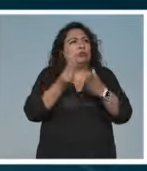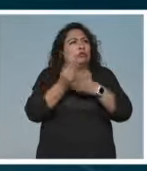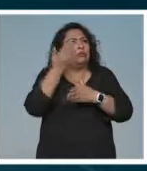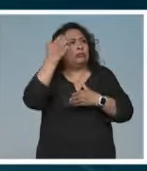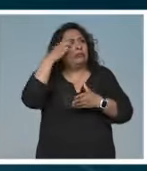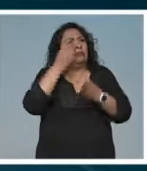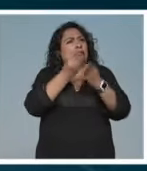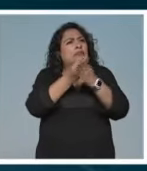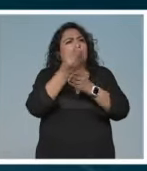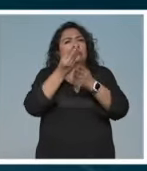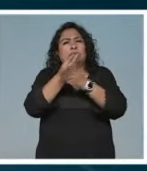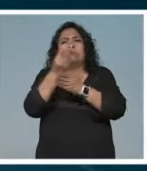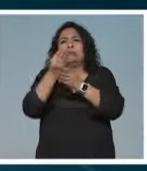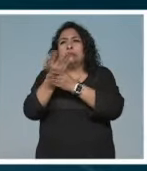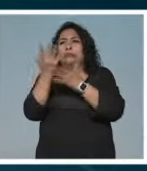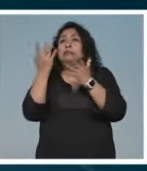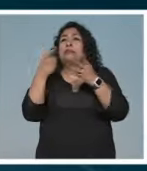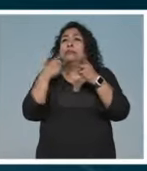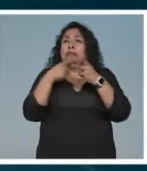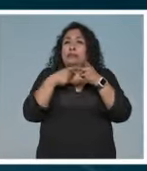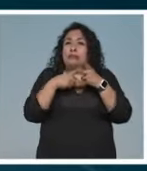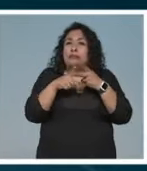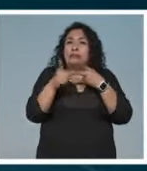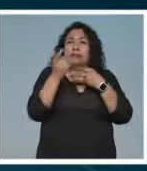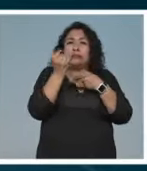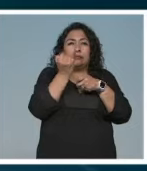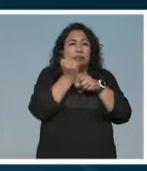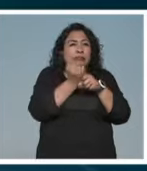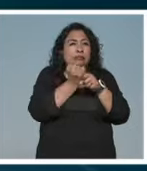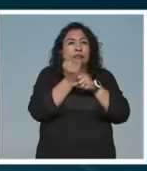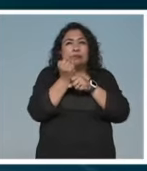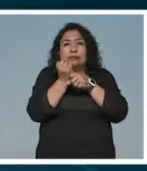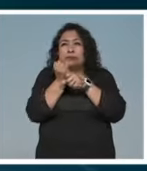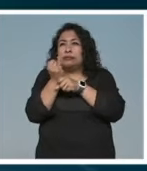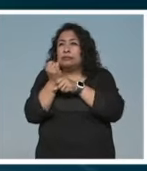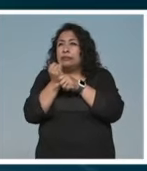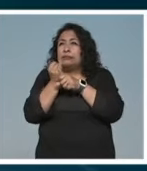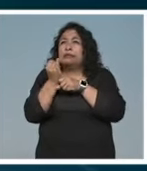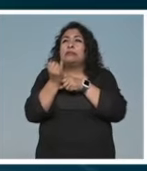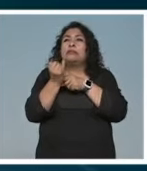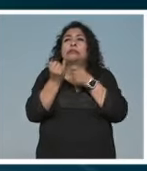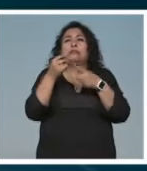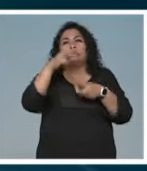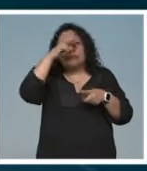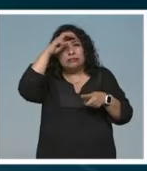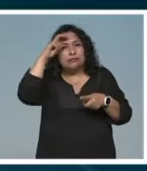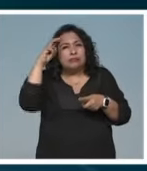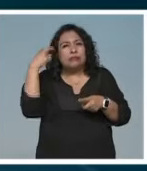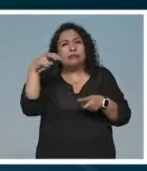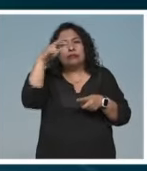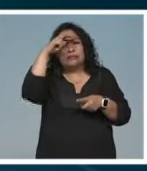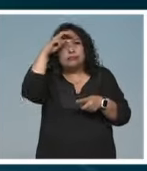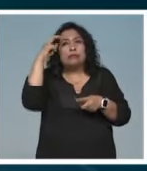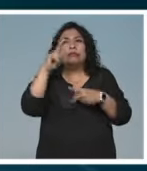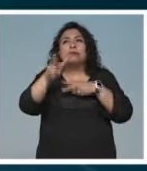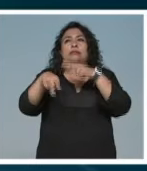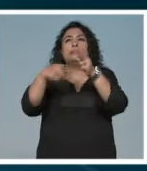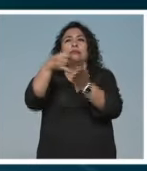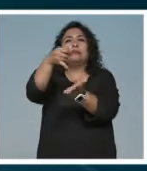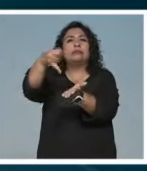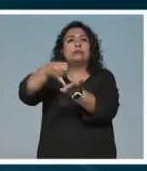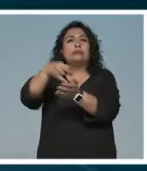nuevas y empieza esta exploración cada verano cuando va a una